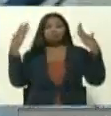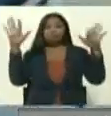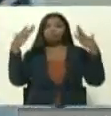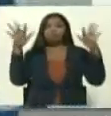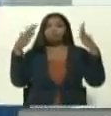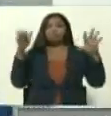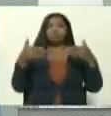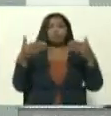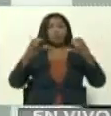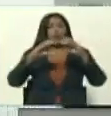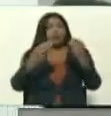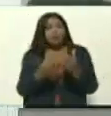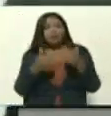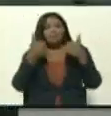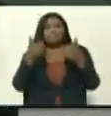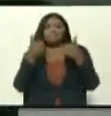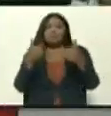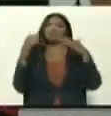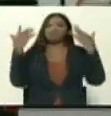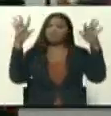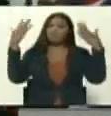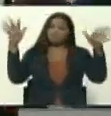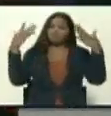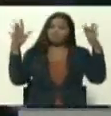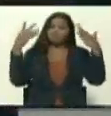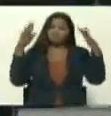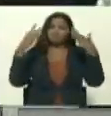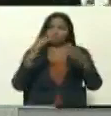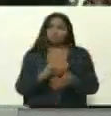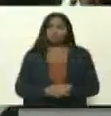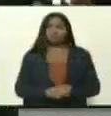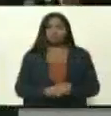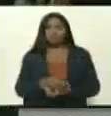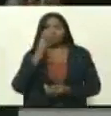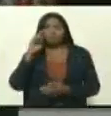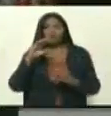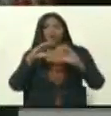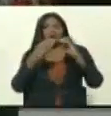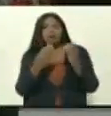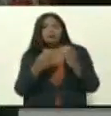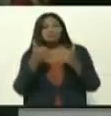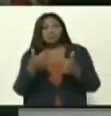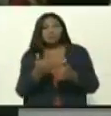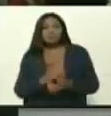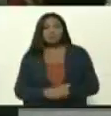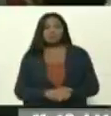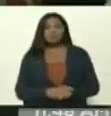clases, ¿verdad? Son los que dieron las clases.